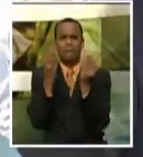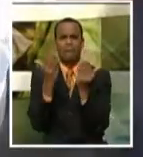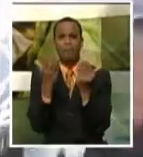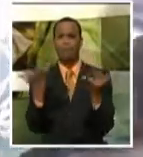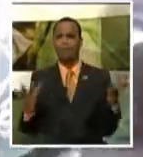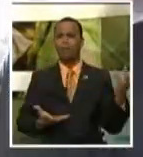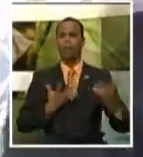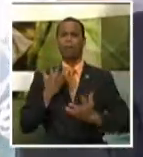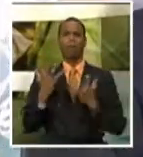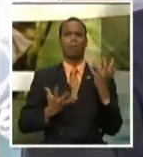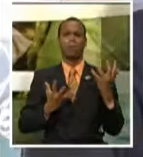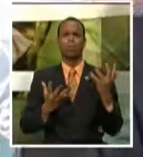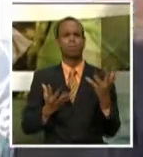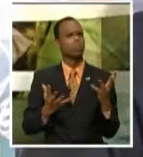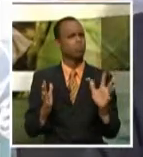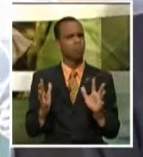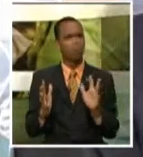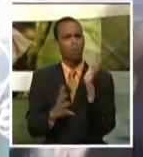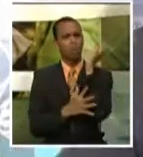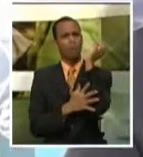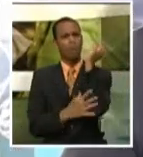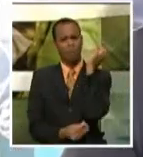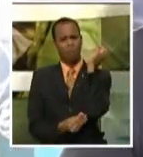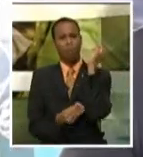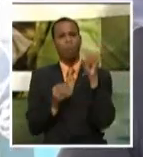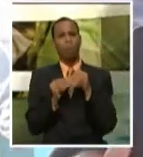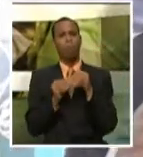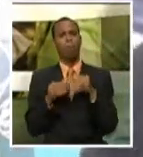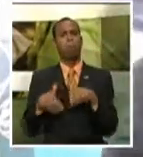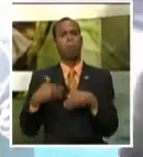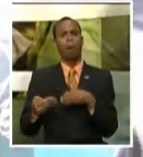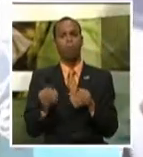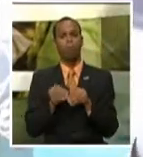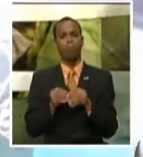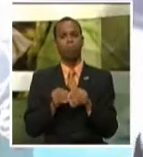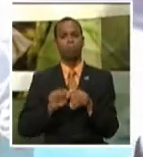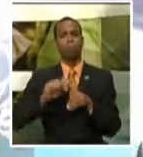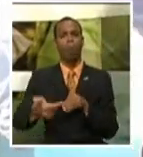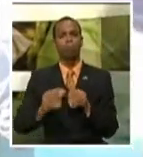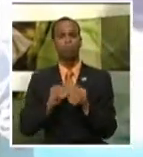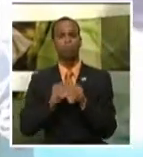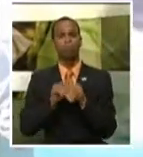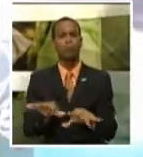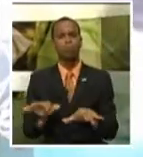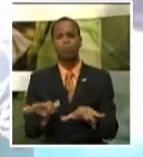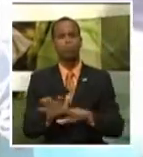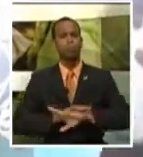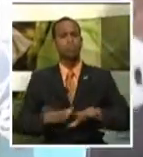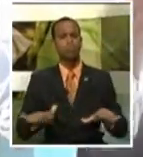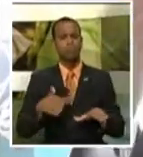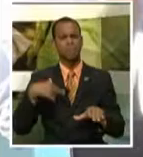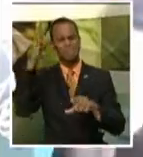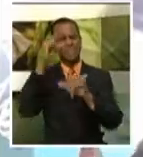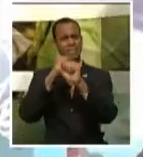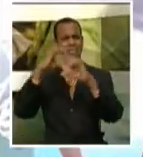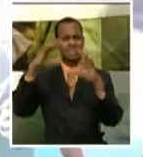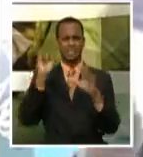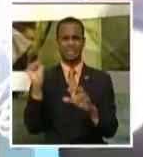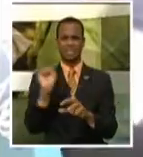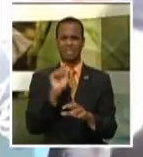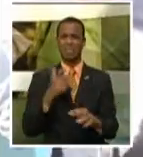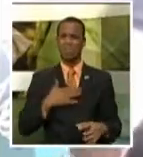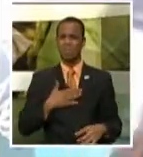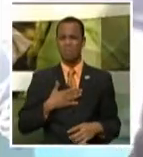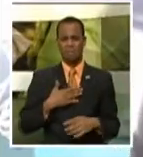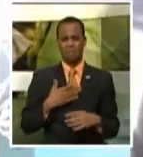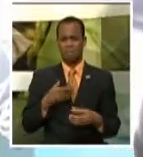escuela, transmitiendo su pobreza a su propio hijo. Yo me imagino el dolor de una mujer que tiene que sacar a su hijo de la escuela porque